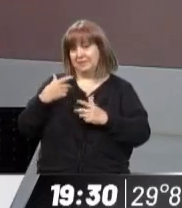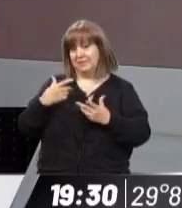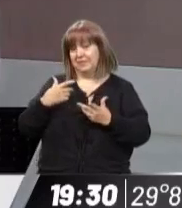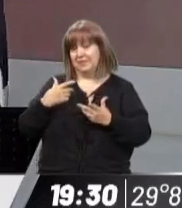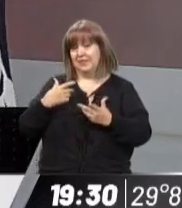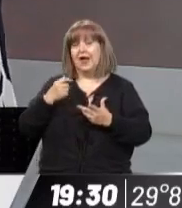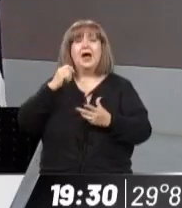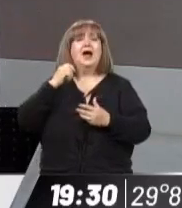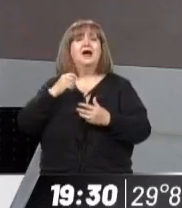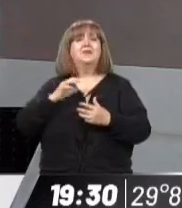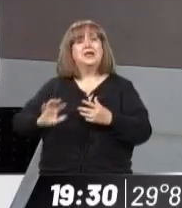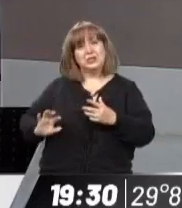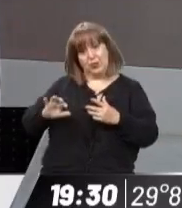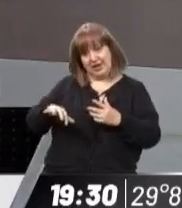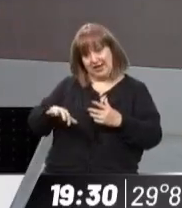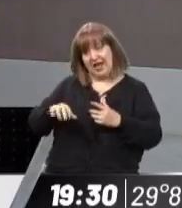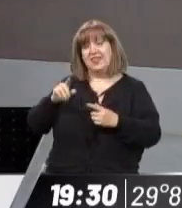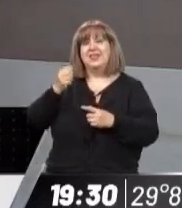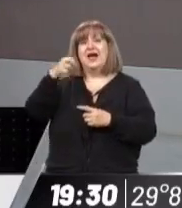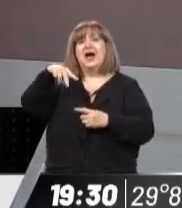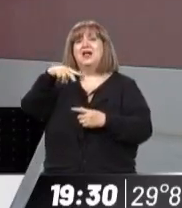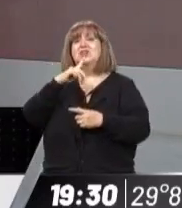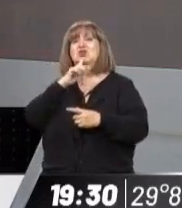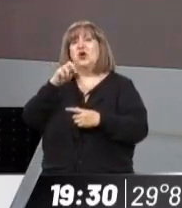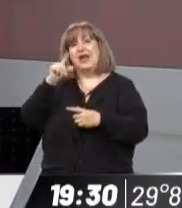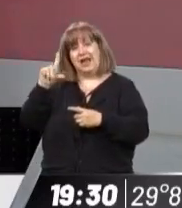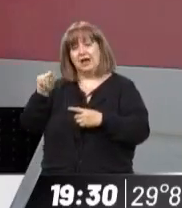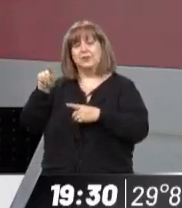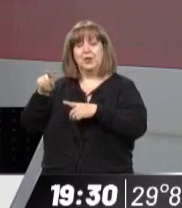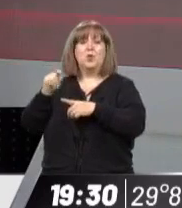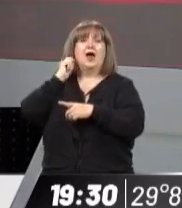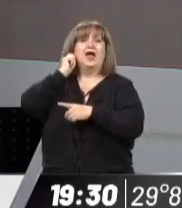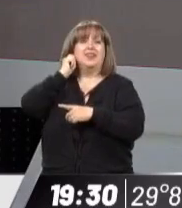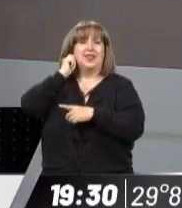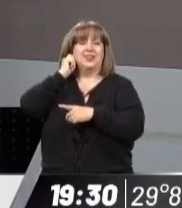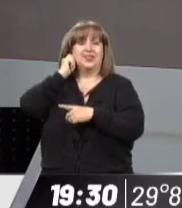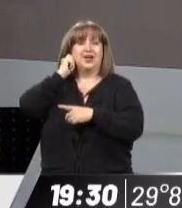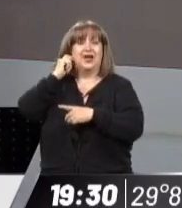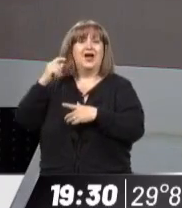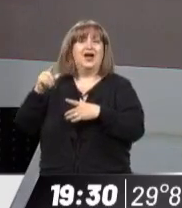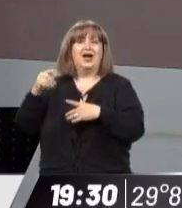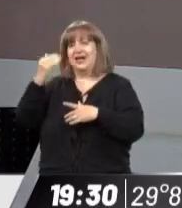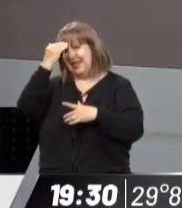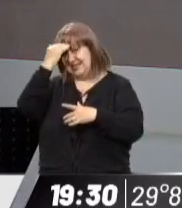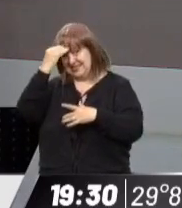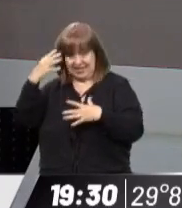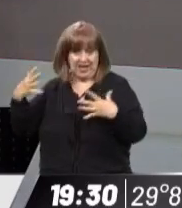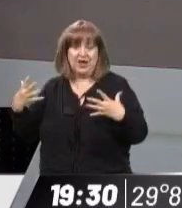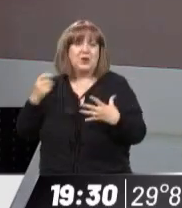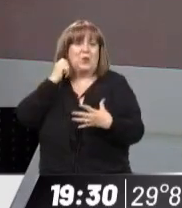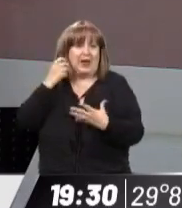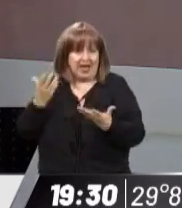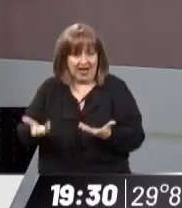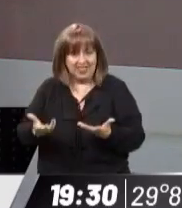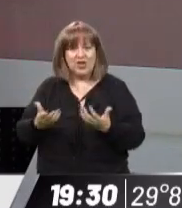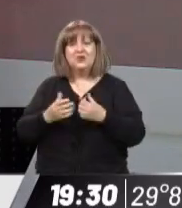Los 15 de una sobrina de Anto. Claro, Mora, cumplía 15 años. ¿Vieron? A ver, yo me pregunto, pobre chica, porque quedó